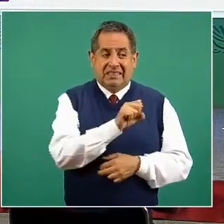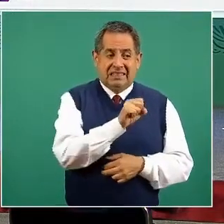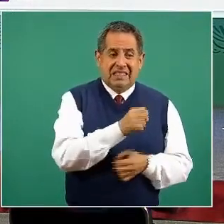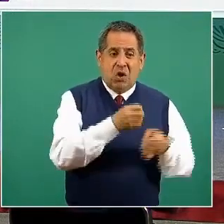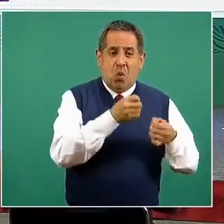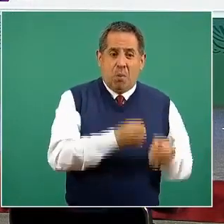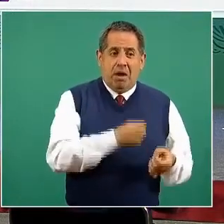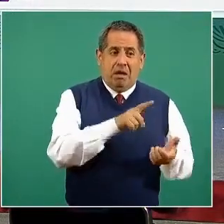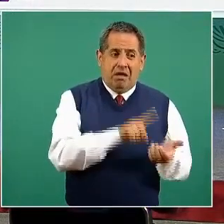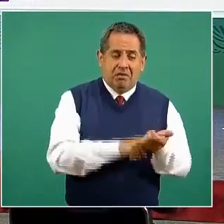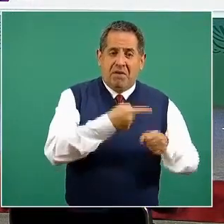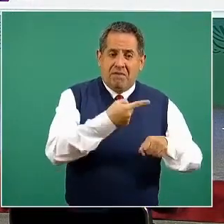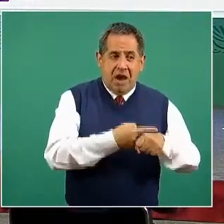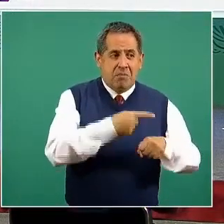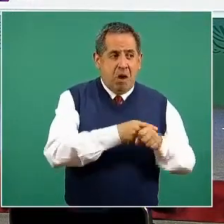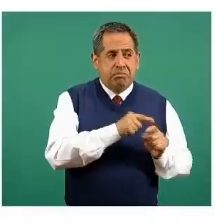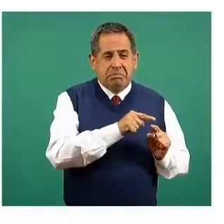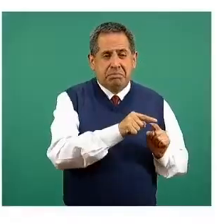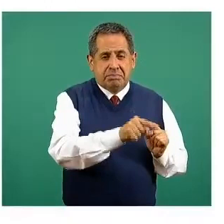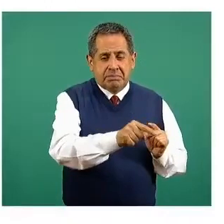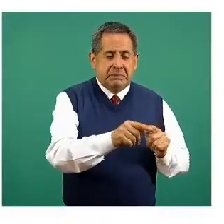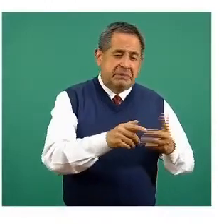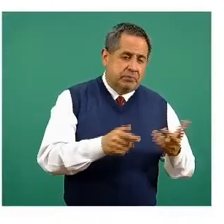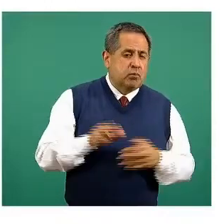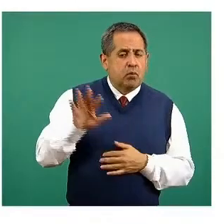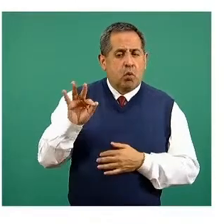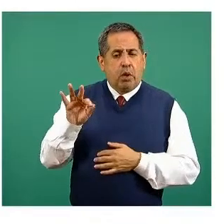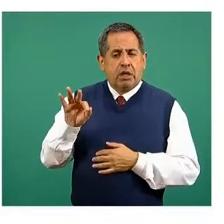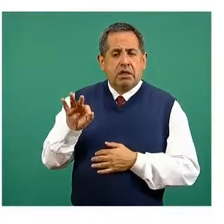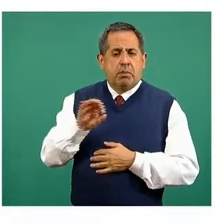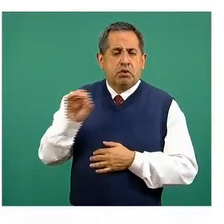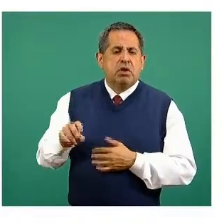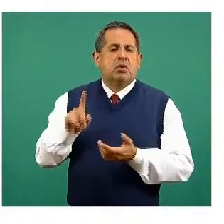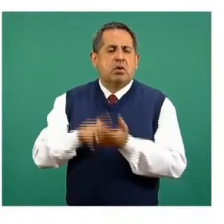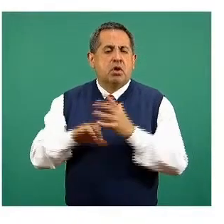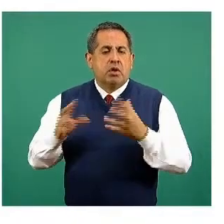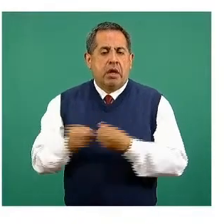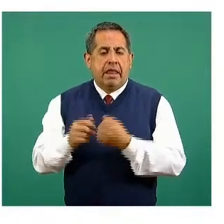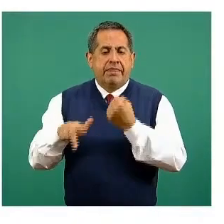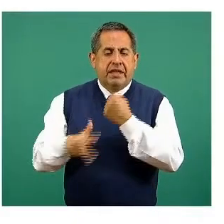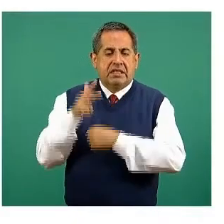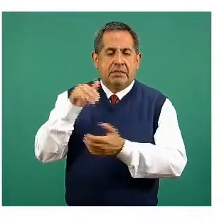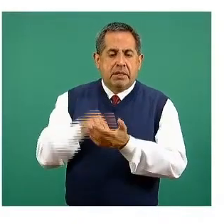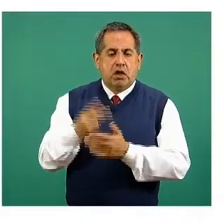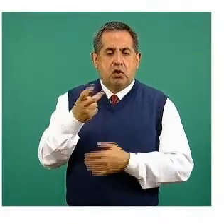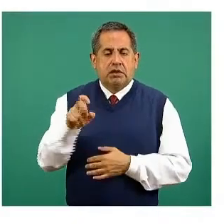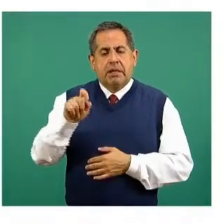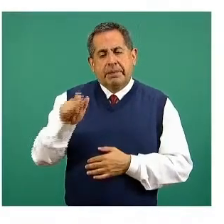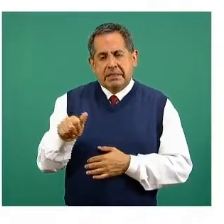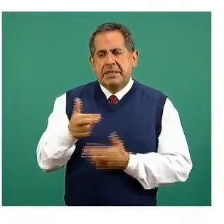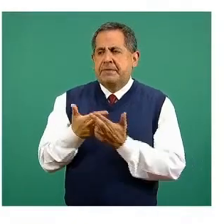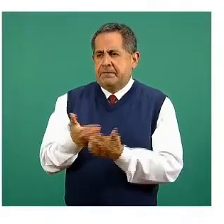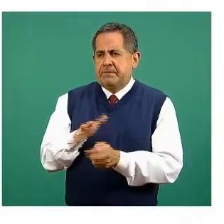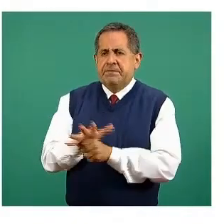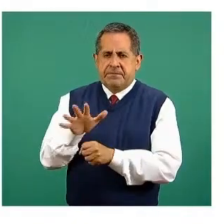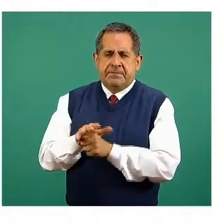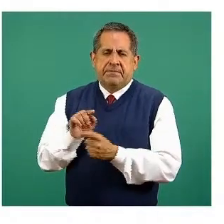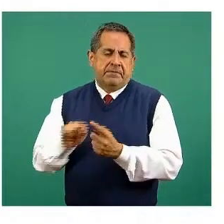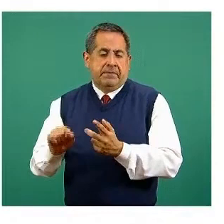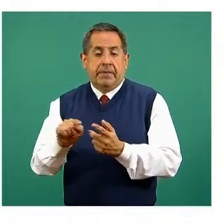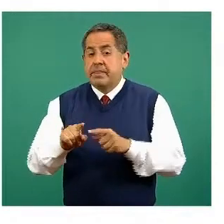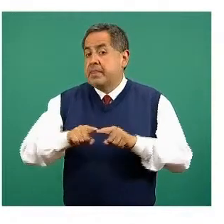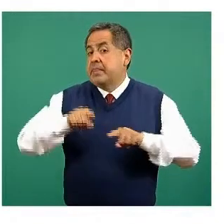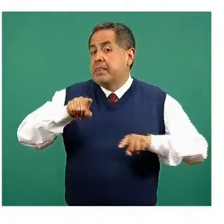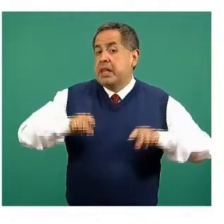19.457, pero el 40% representa todavía 13.226 disponibles. Esto varía, lógicamente,